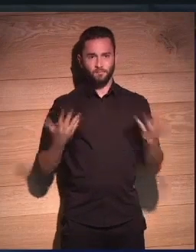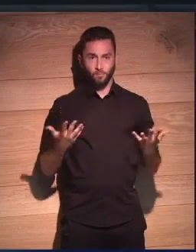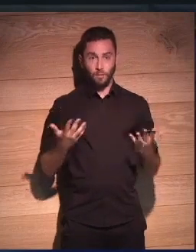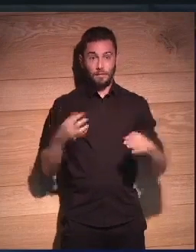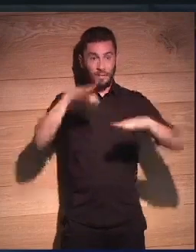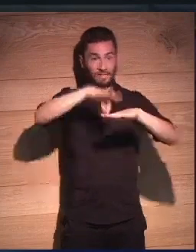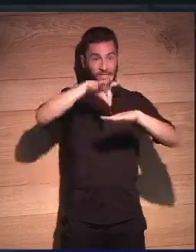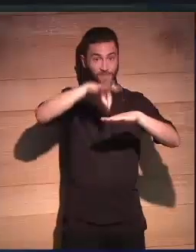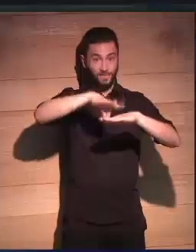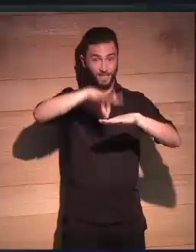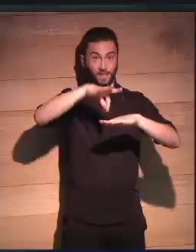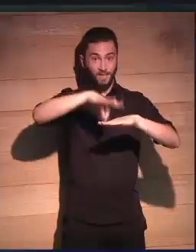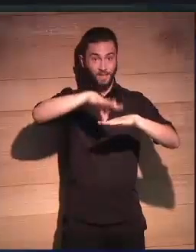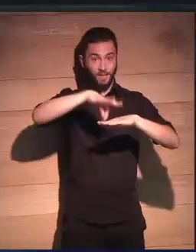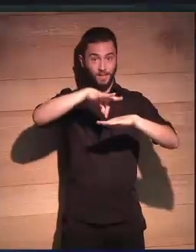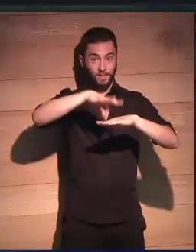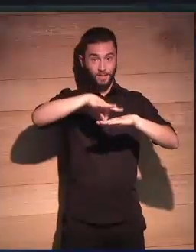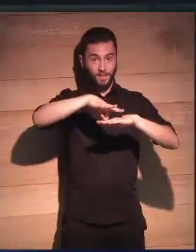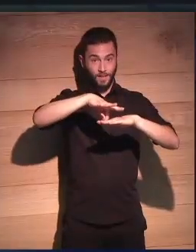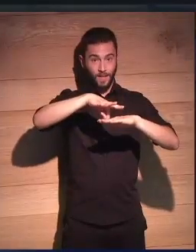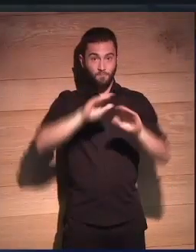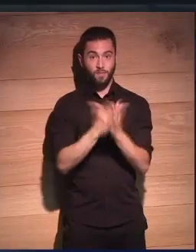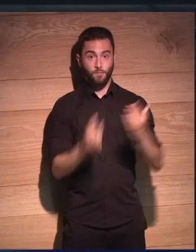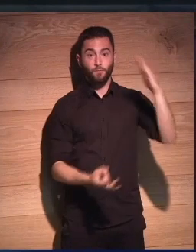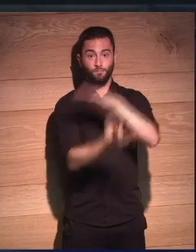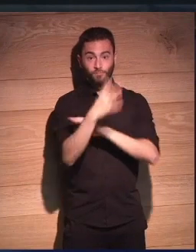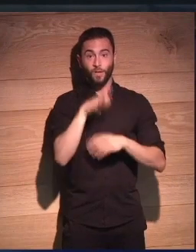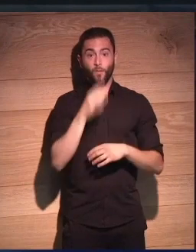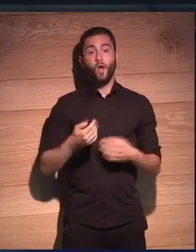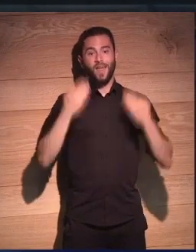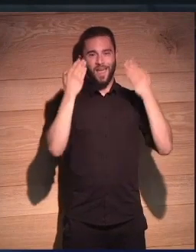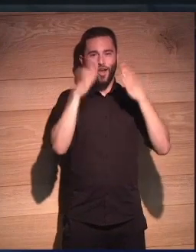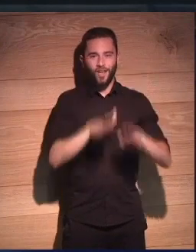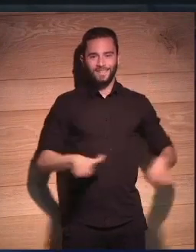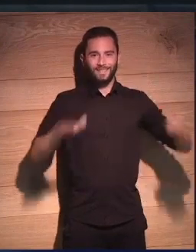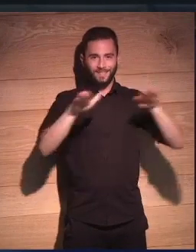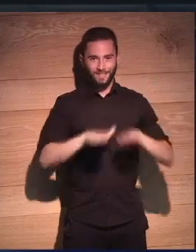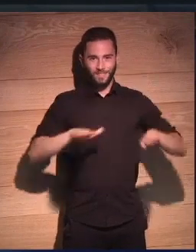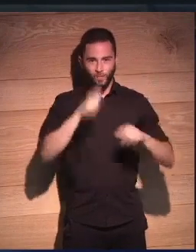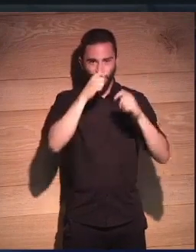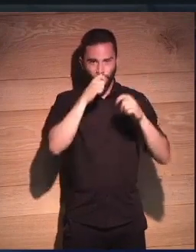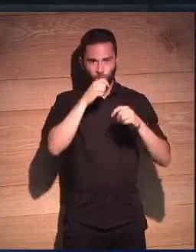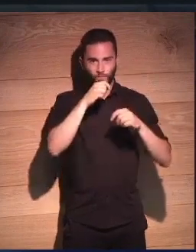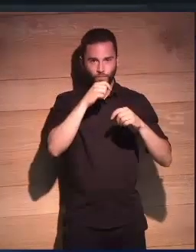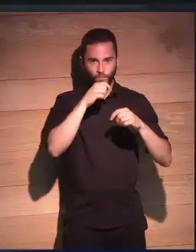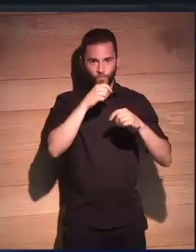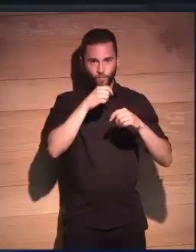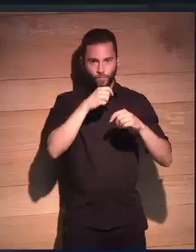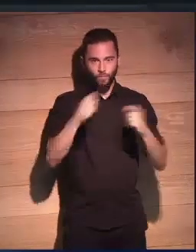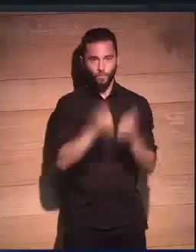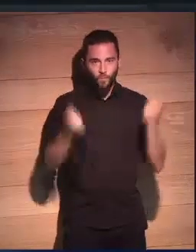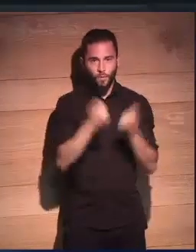germen del Elogio de la Lentitud, que se publicó en 2004 y fue